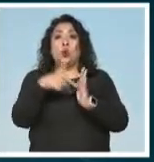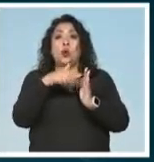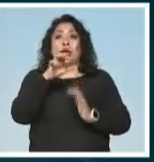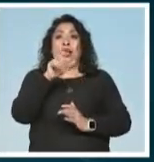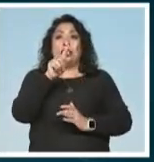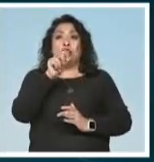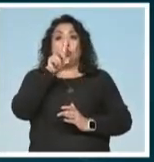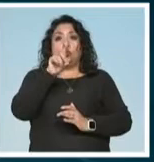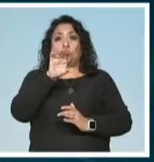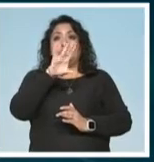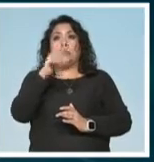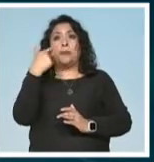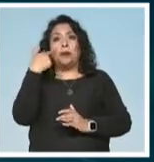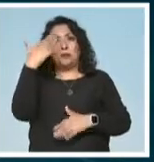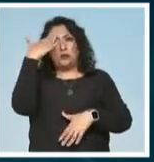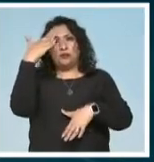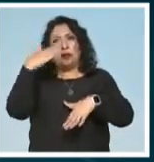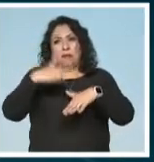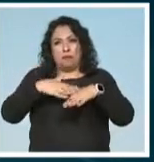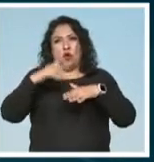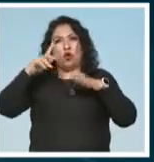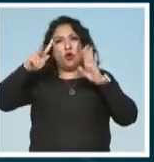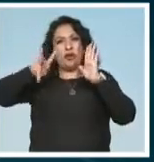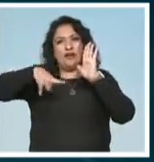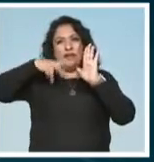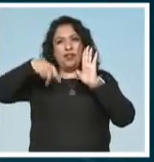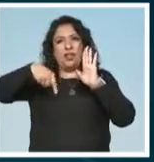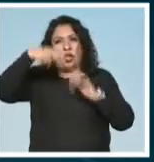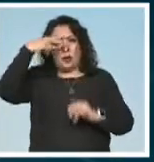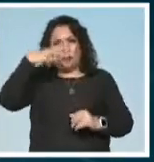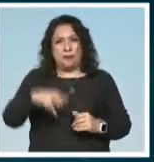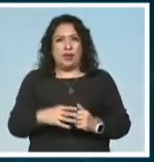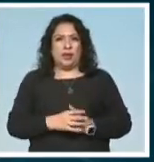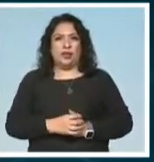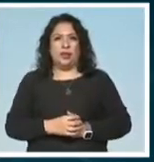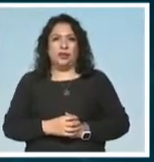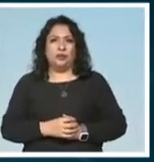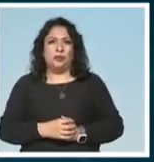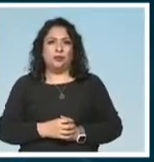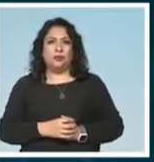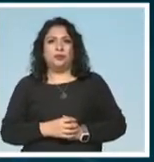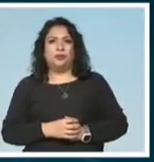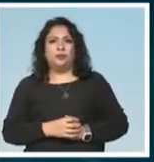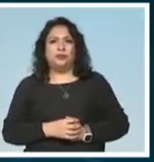Churubusco han marcado la memoria audiovisual de nuestro país.